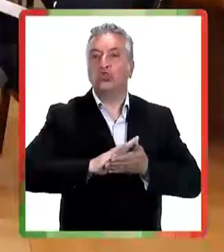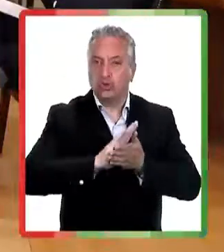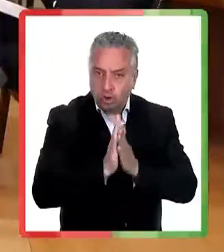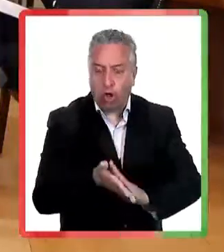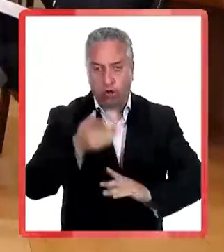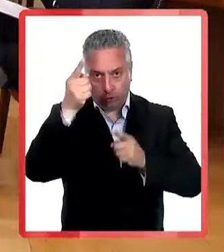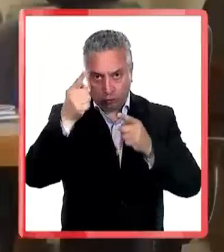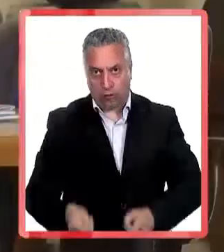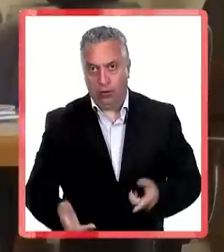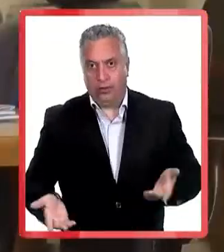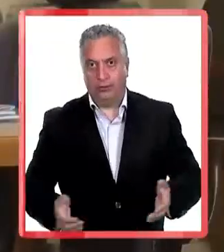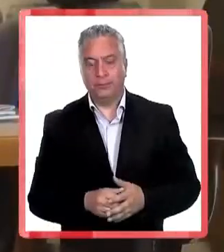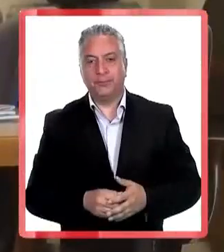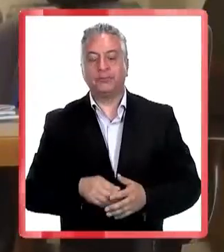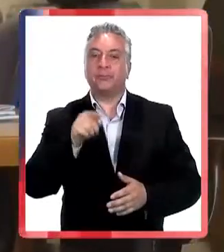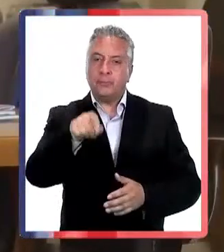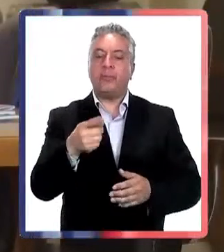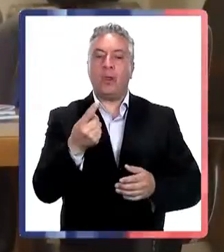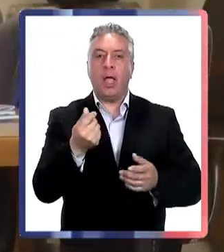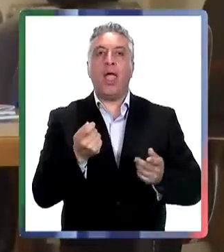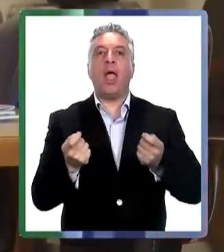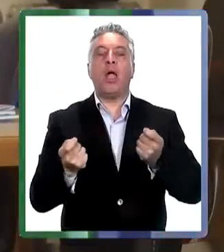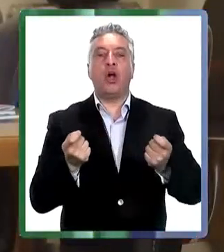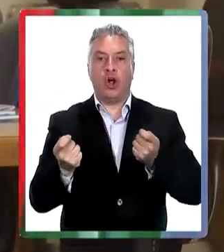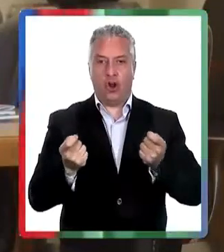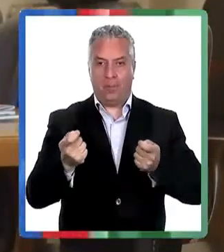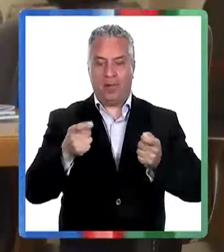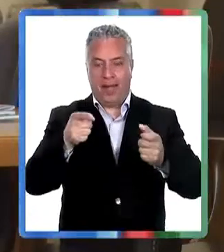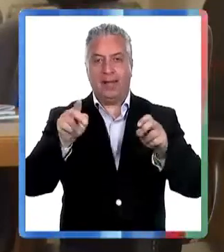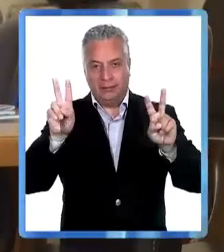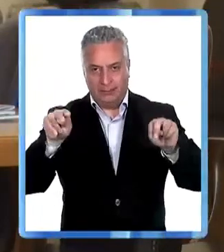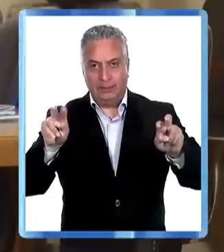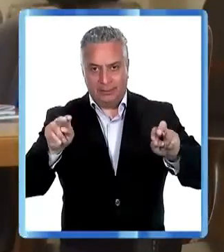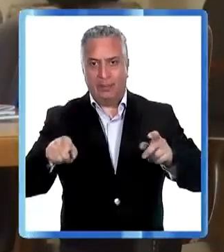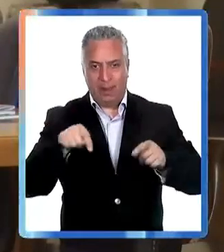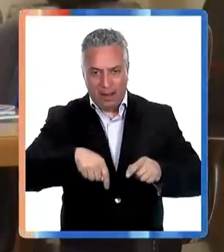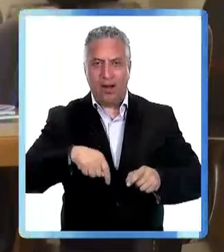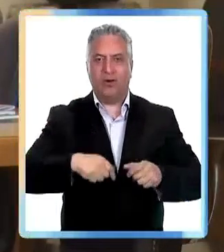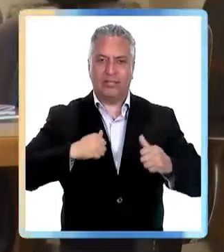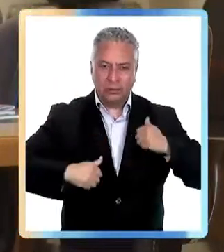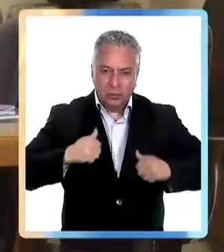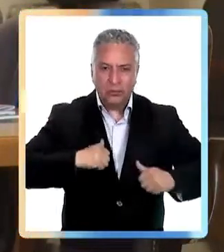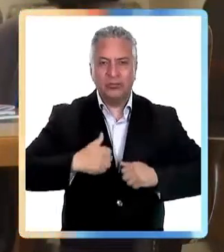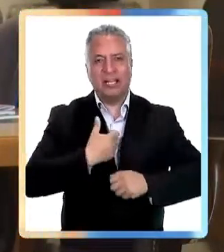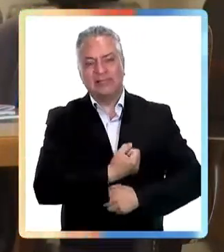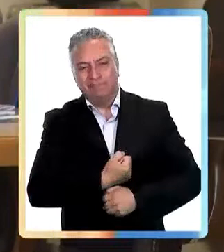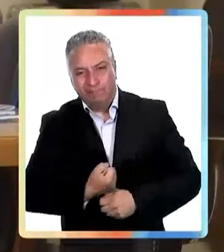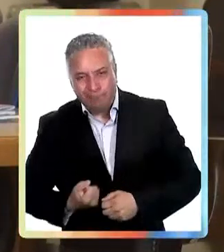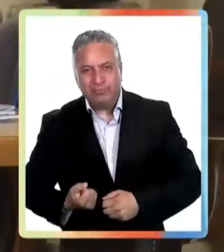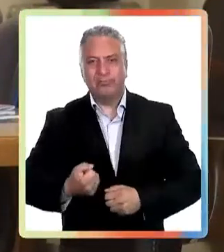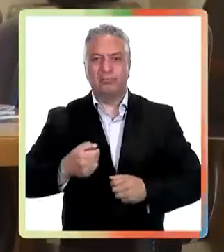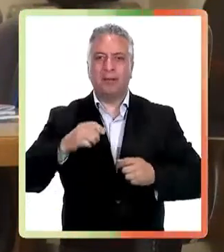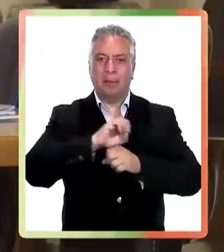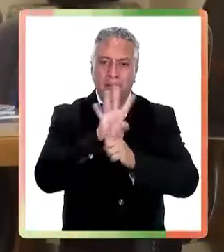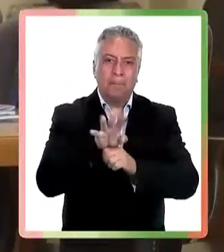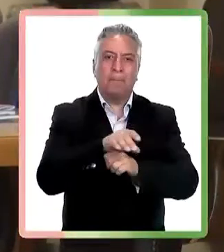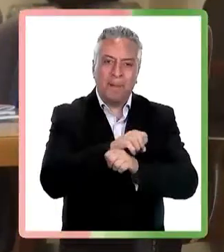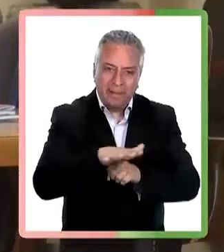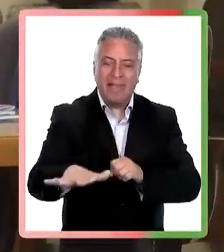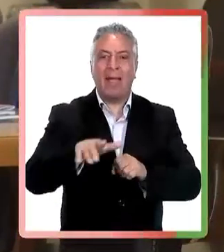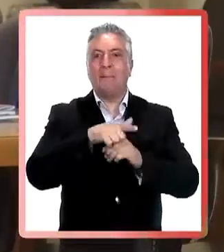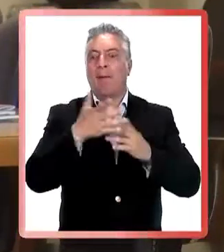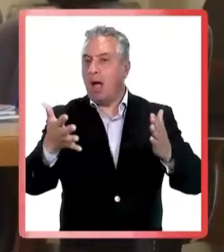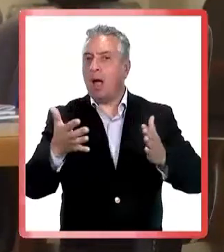todos. En materia económica, por ejemplo, considerando que el país ha tenido que sufrir una crisis económica, inflación, la